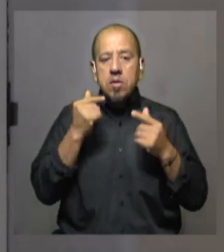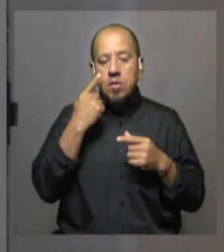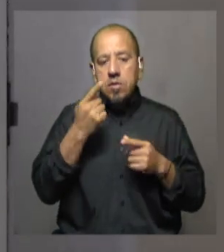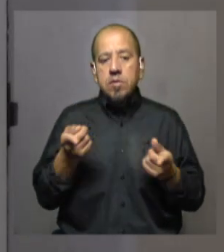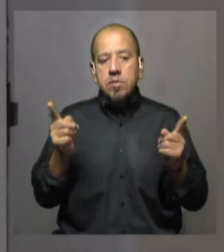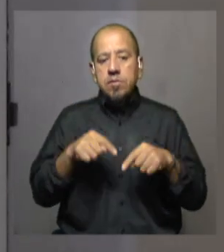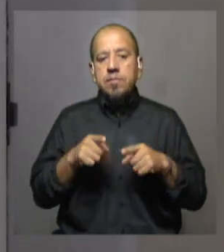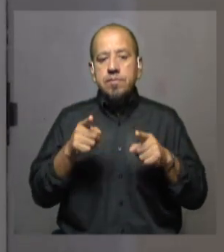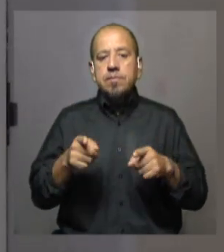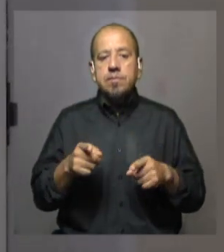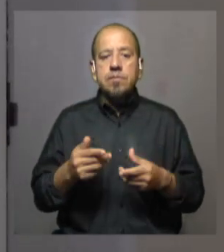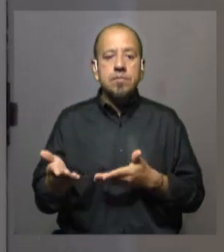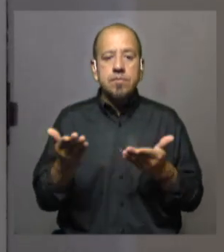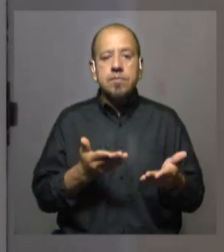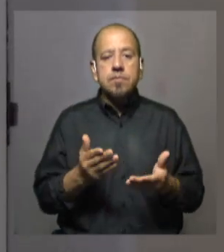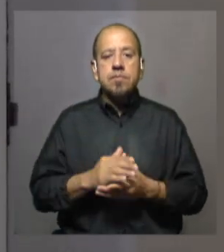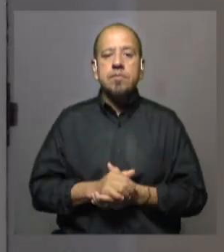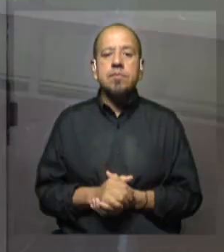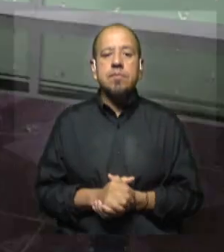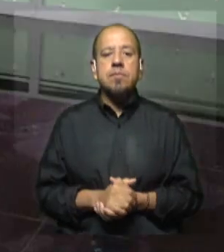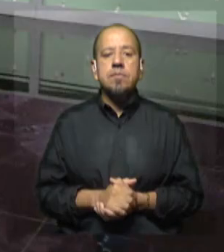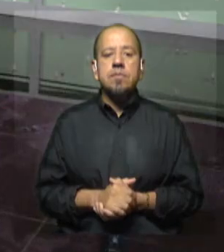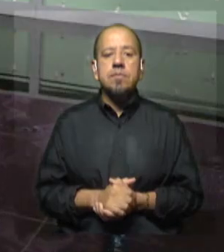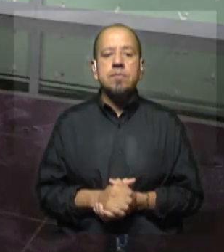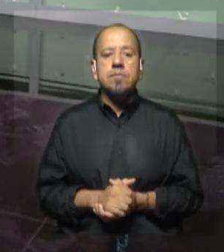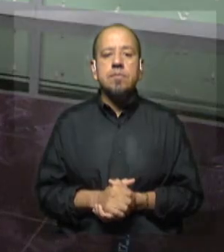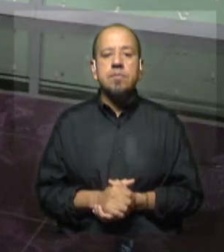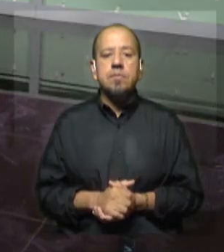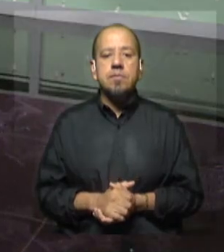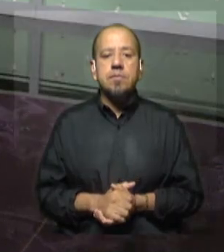volvemos con ustedes y la invitación está hecha. Perfecto, Mauricio, interesante. Entonces la